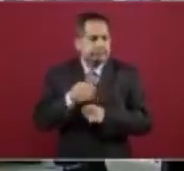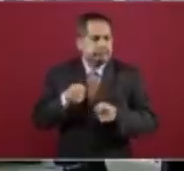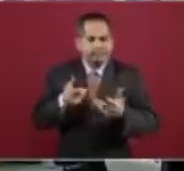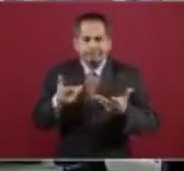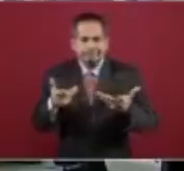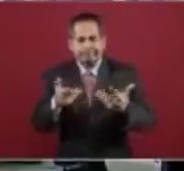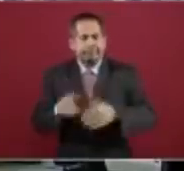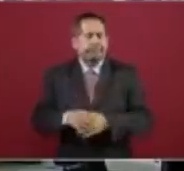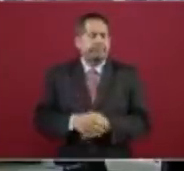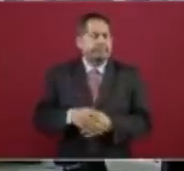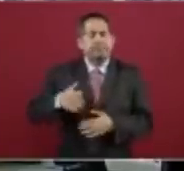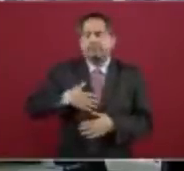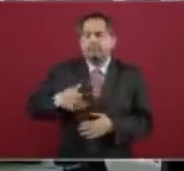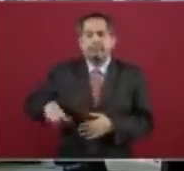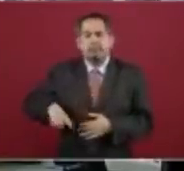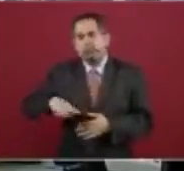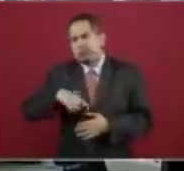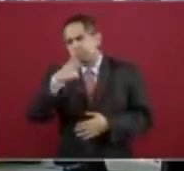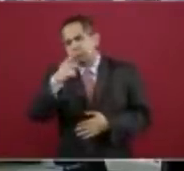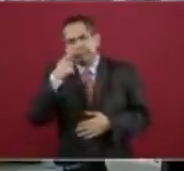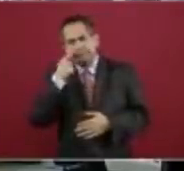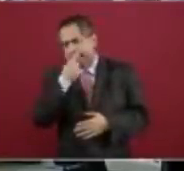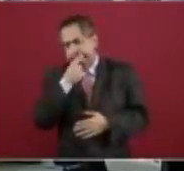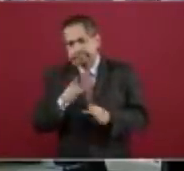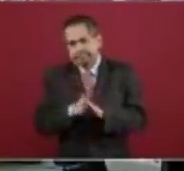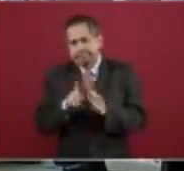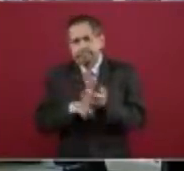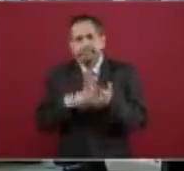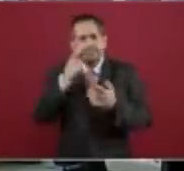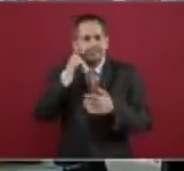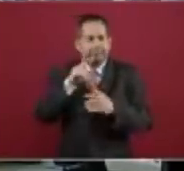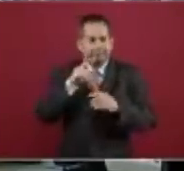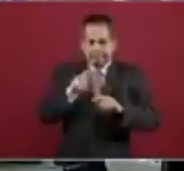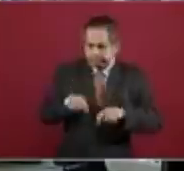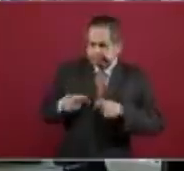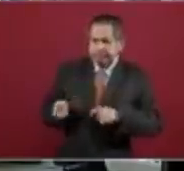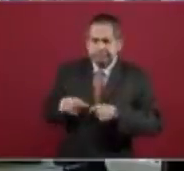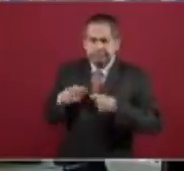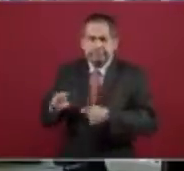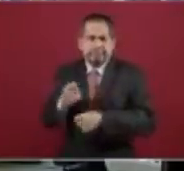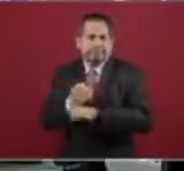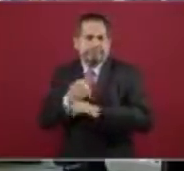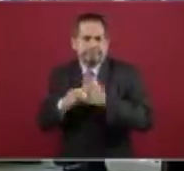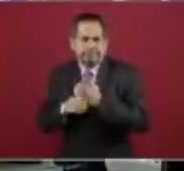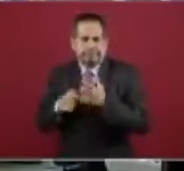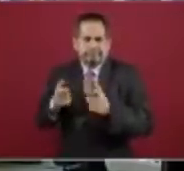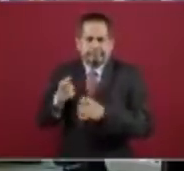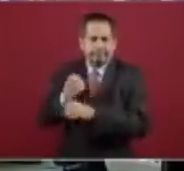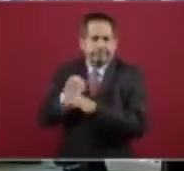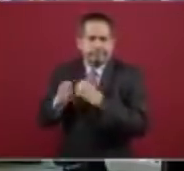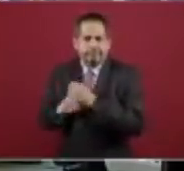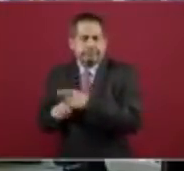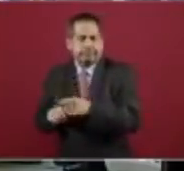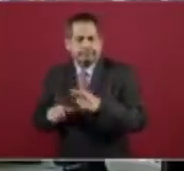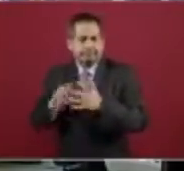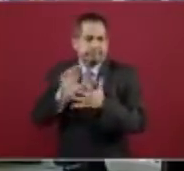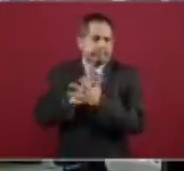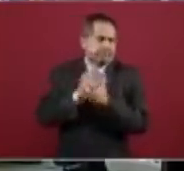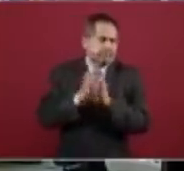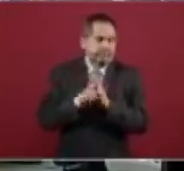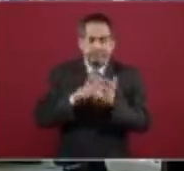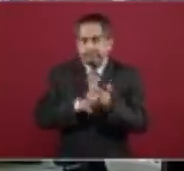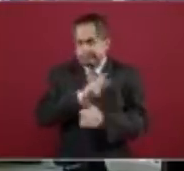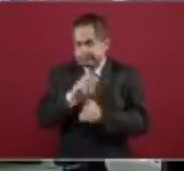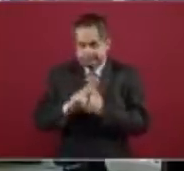su gobierno para que pues se dejen de armar justamente, aunque sea un pleonasmo, las organizaciones criminales en nuestro